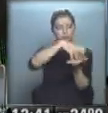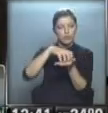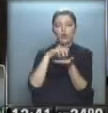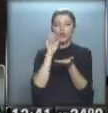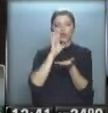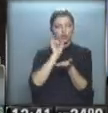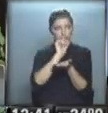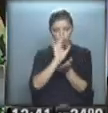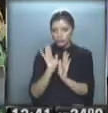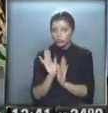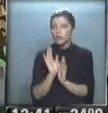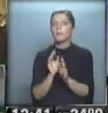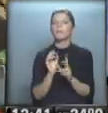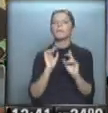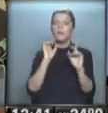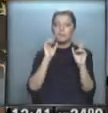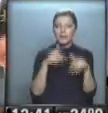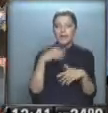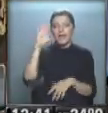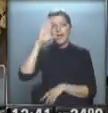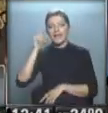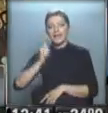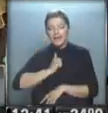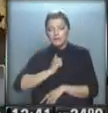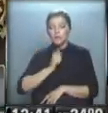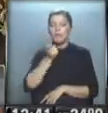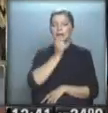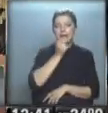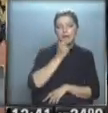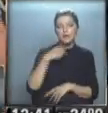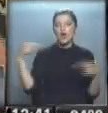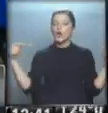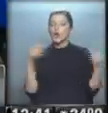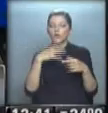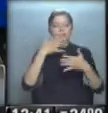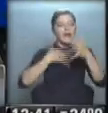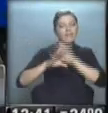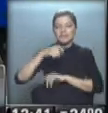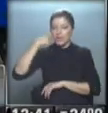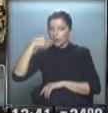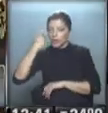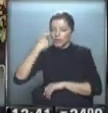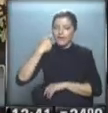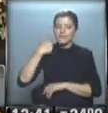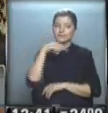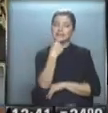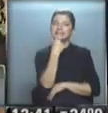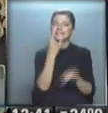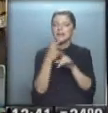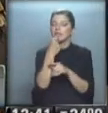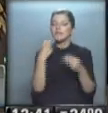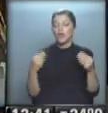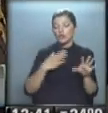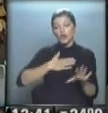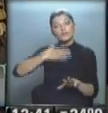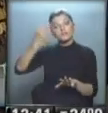ejércitos latinoamericanos en la persecución de narcotraficantes. Siempre el esquema es, yo les ofrezco mayor